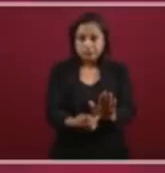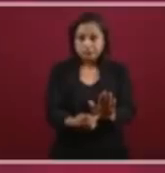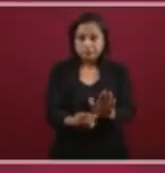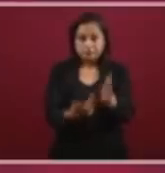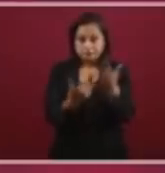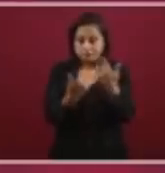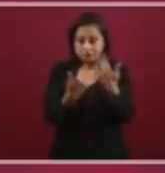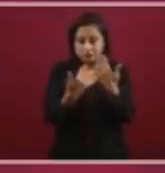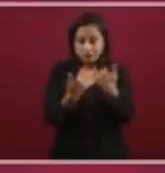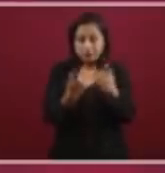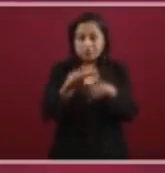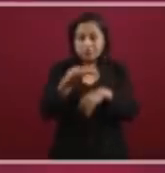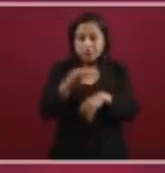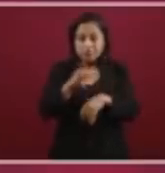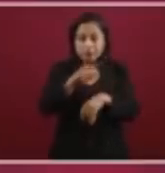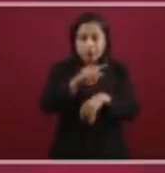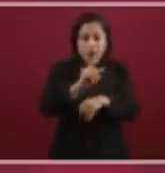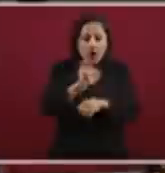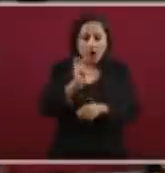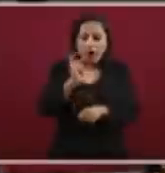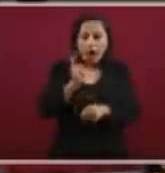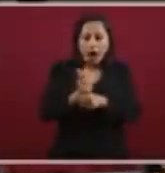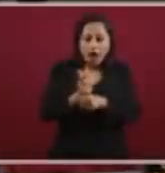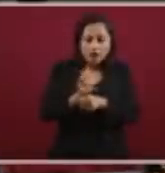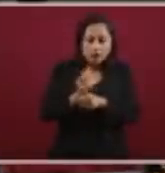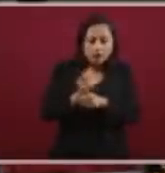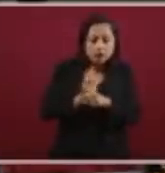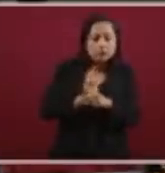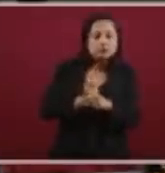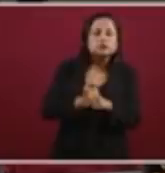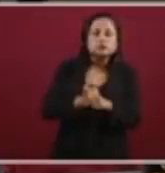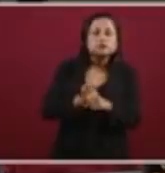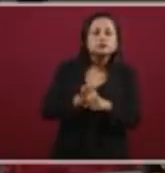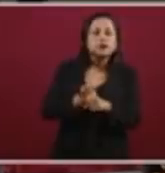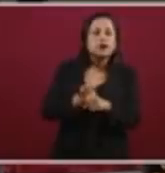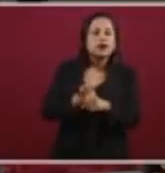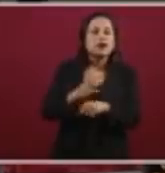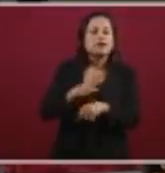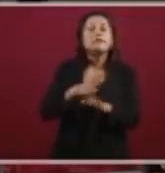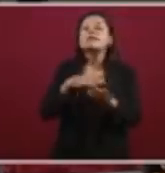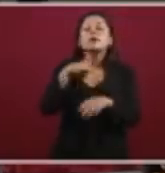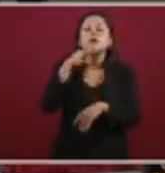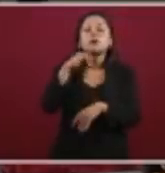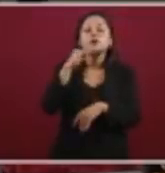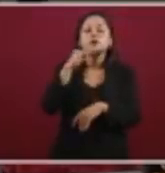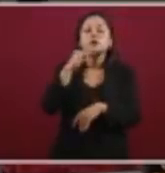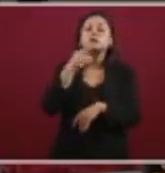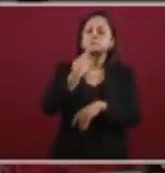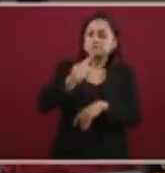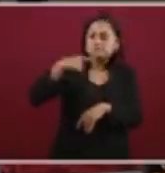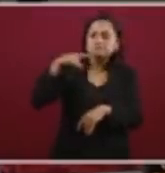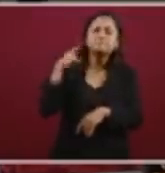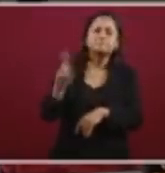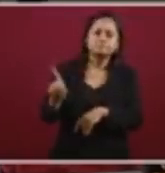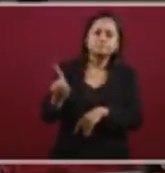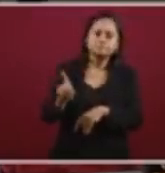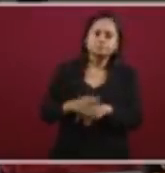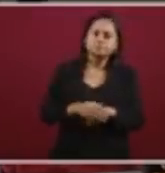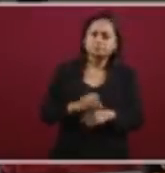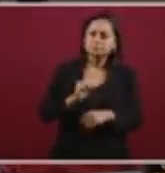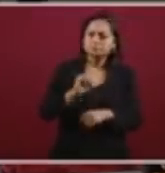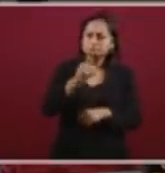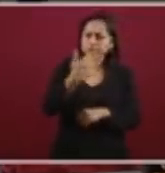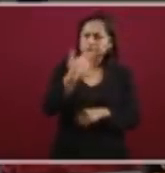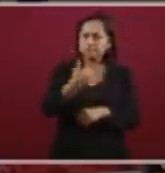si hay indicios de corrupción que se denuncie y